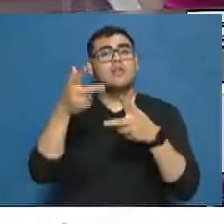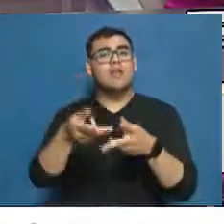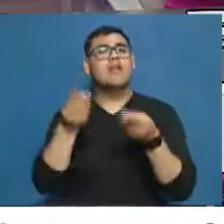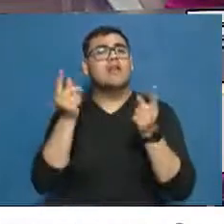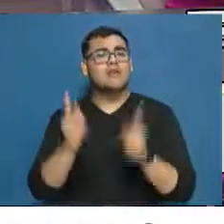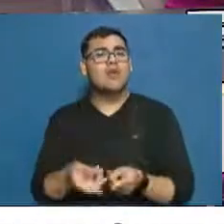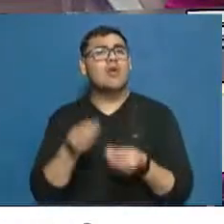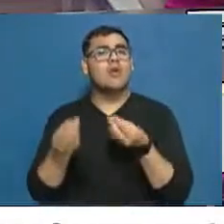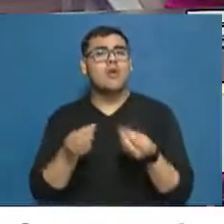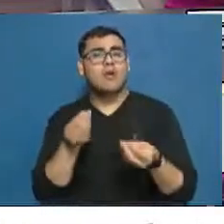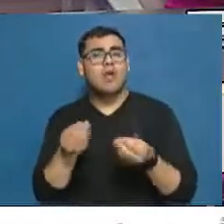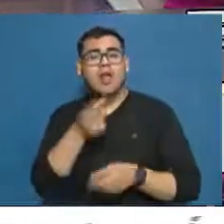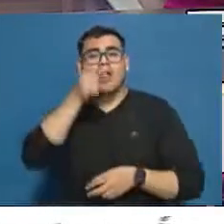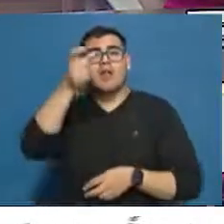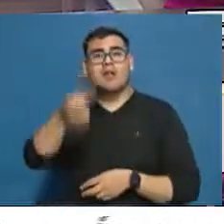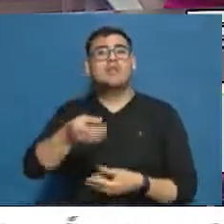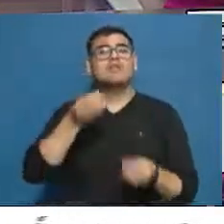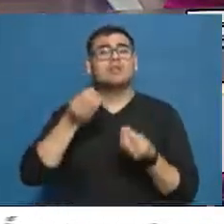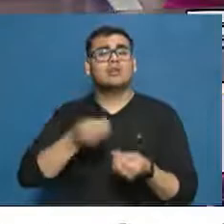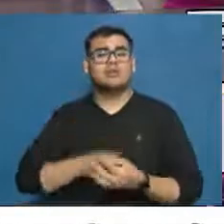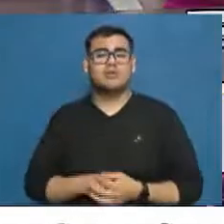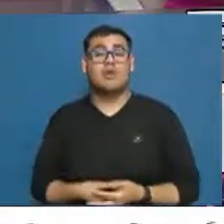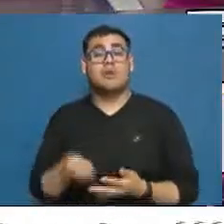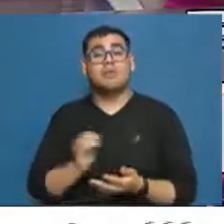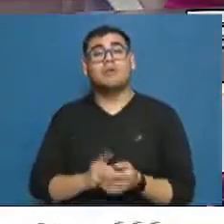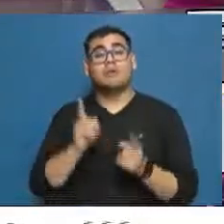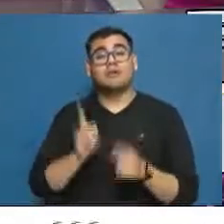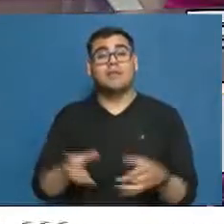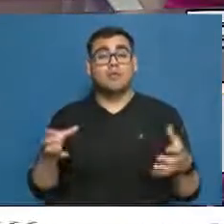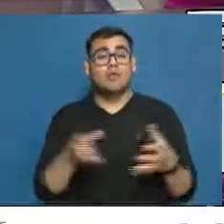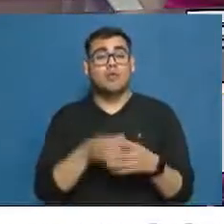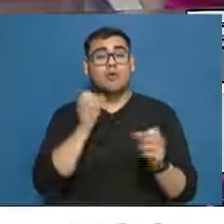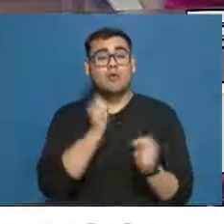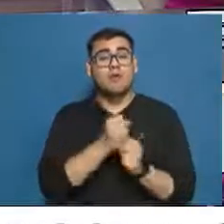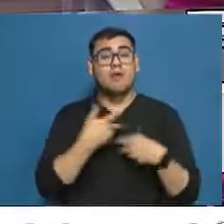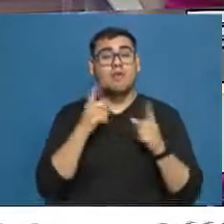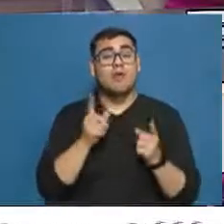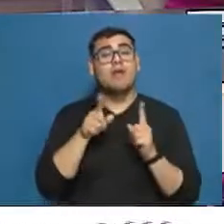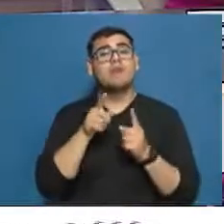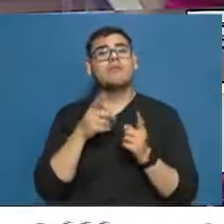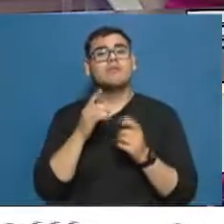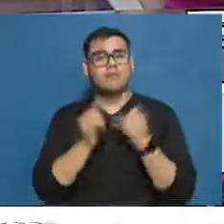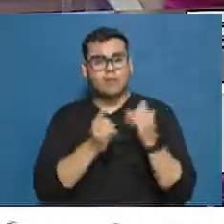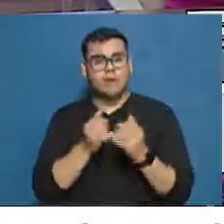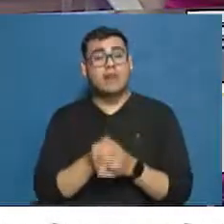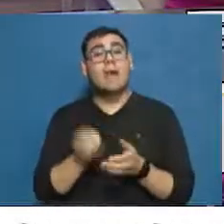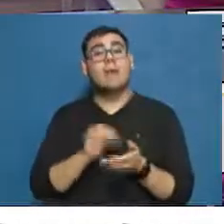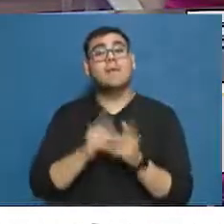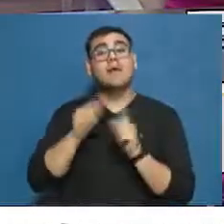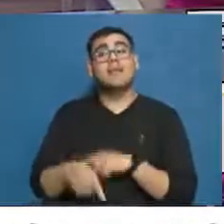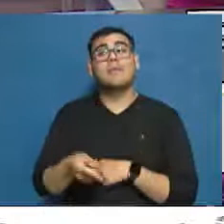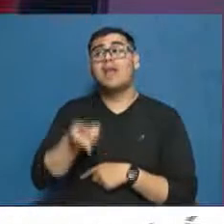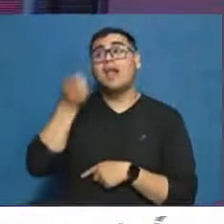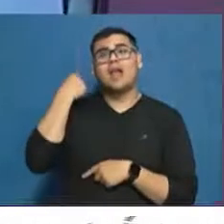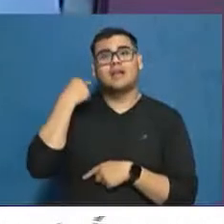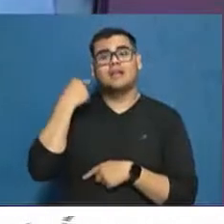discusión salarial y la respuesta, sobre todo, del SUTE? Porque el pasado martes en Rivadavia, en una entrega de casas, el gobernador dijo que iban a intentar